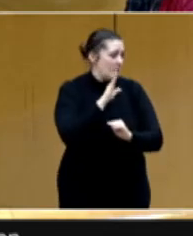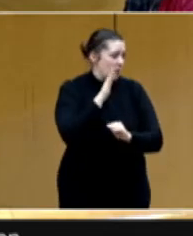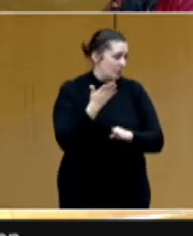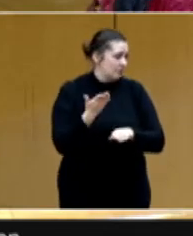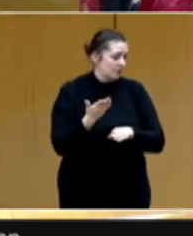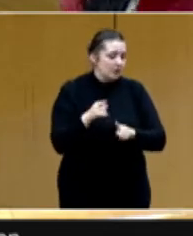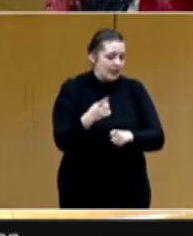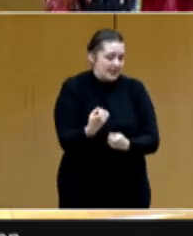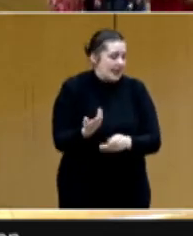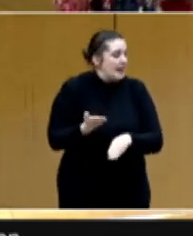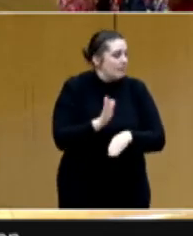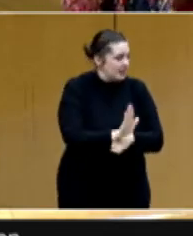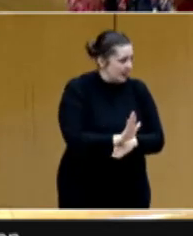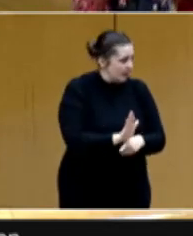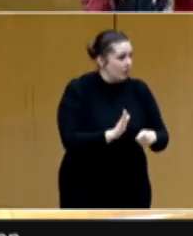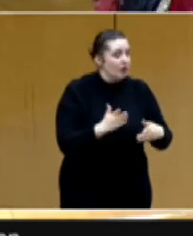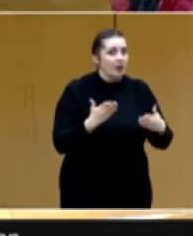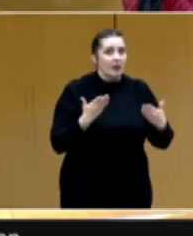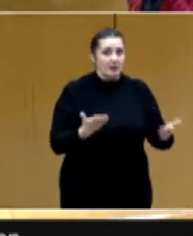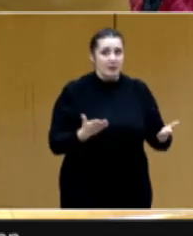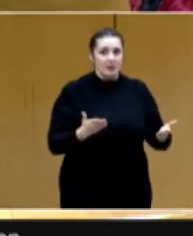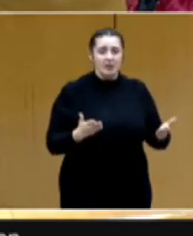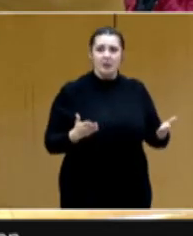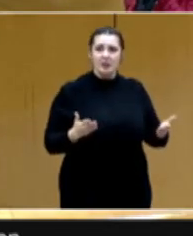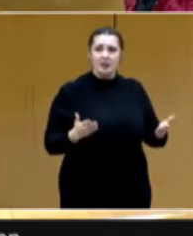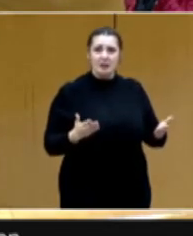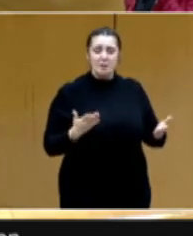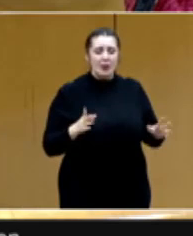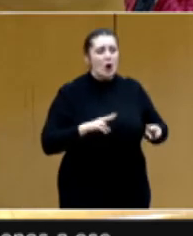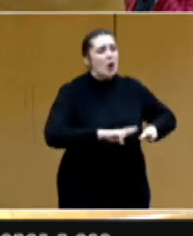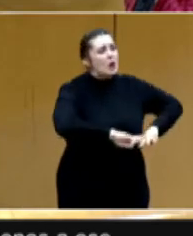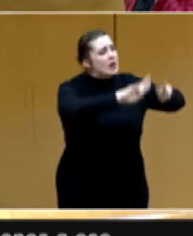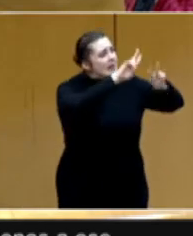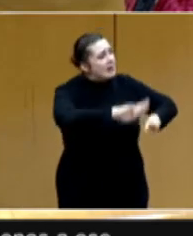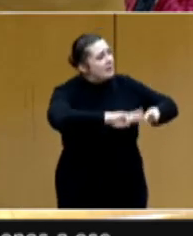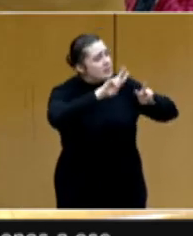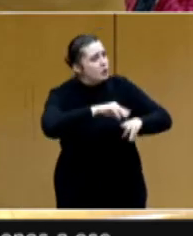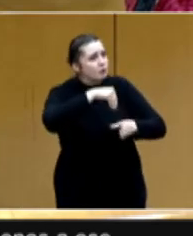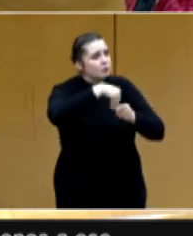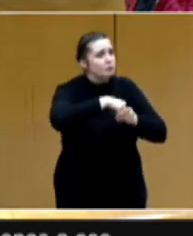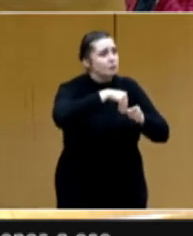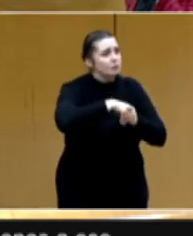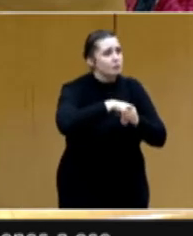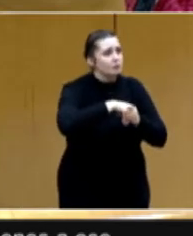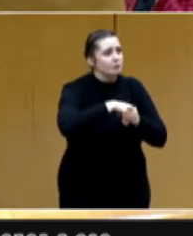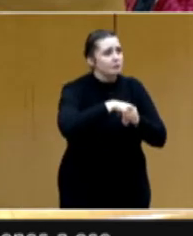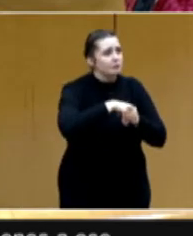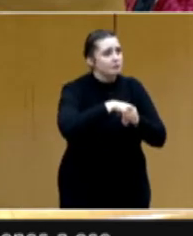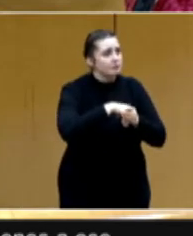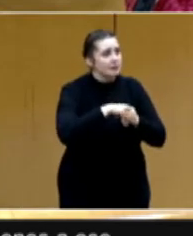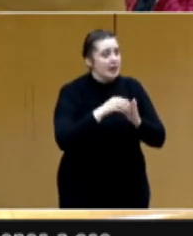la curatela representativa pero la revisión implica la adaptación de lo que se hizo